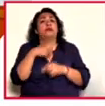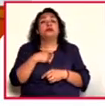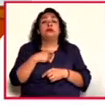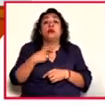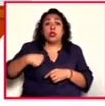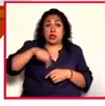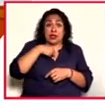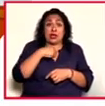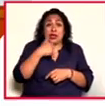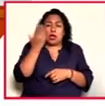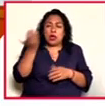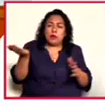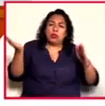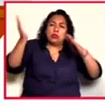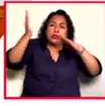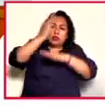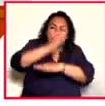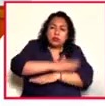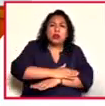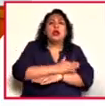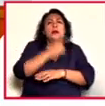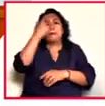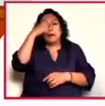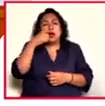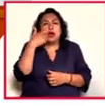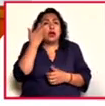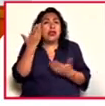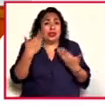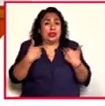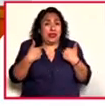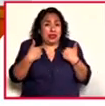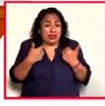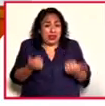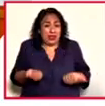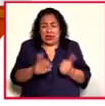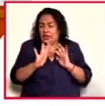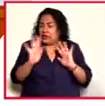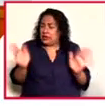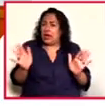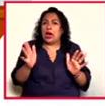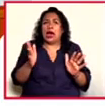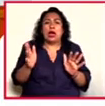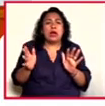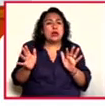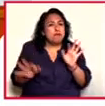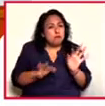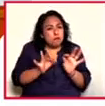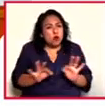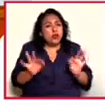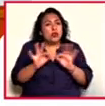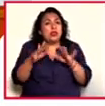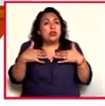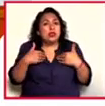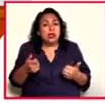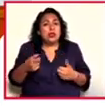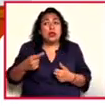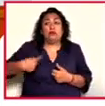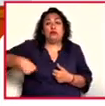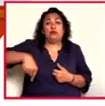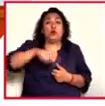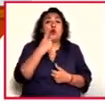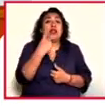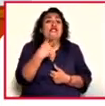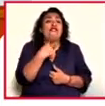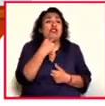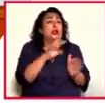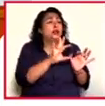buscamos es para entender de una vez por todas que somos una sola voz,